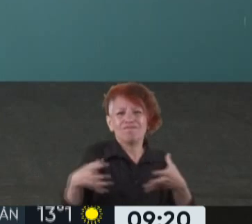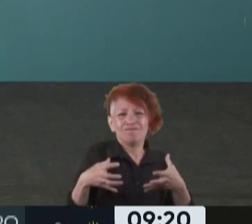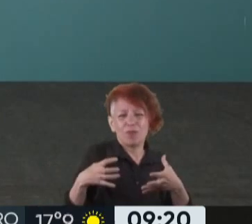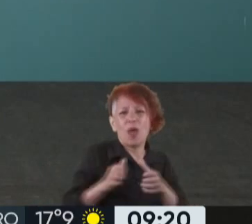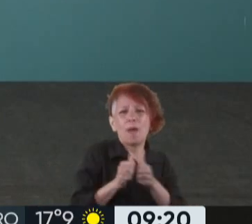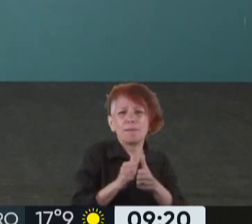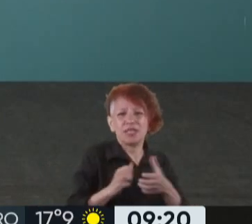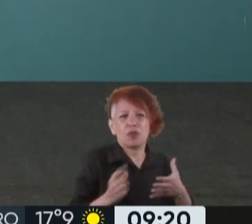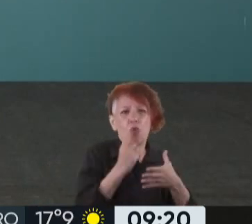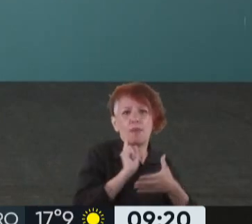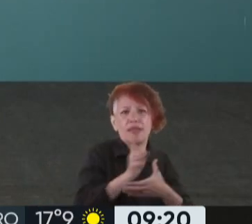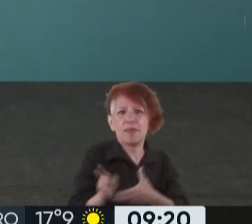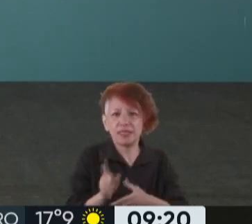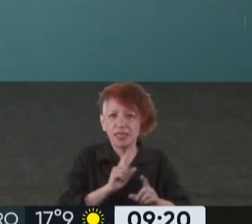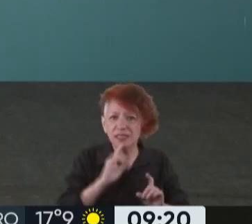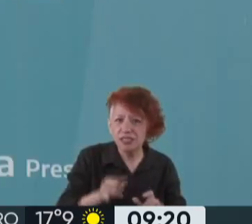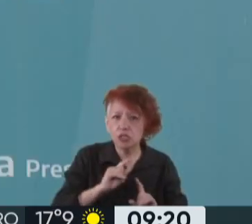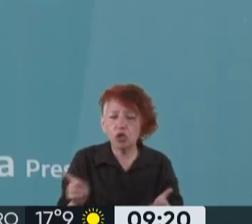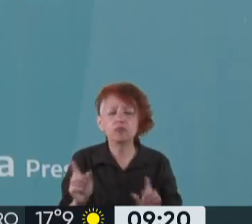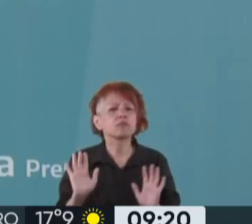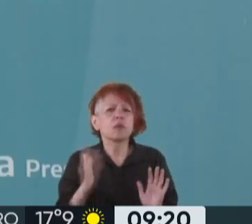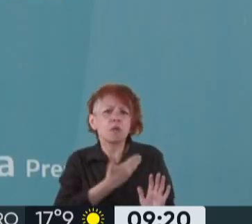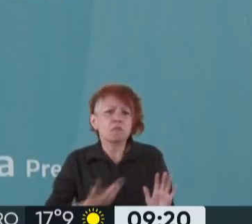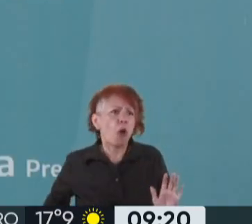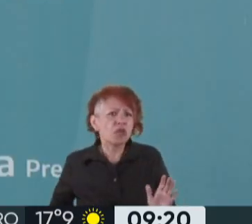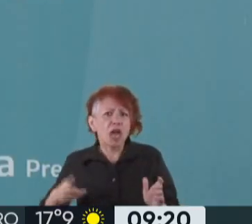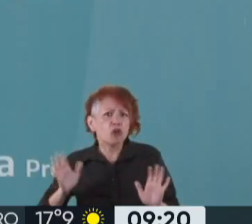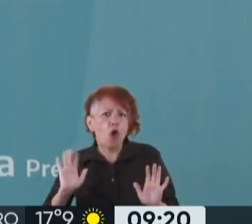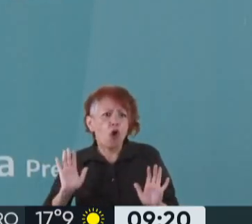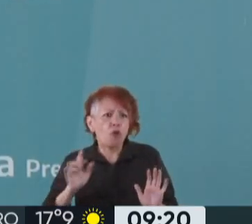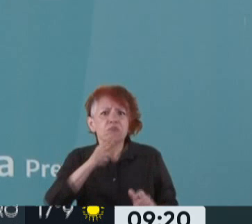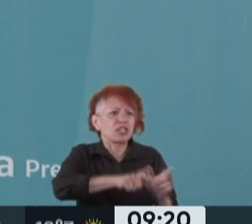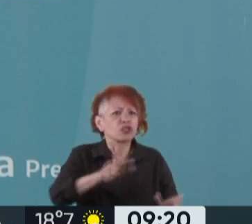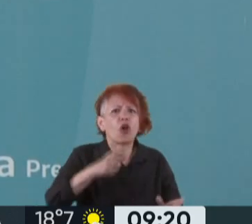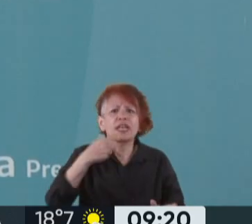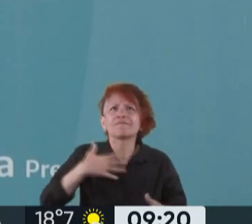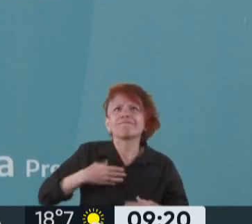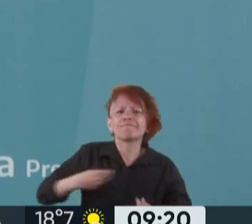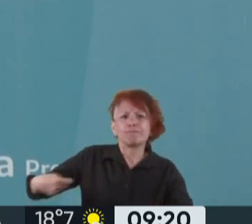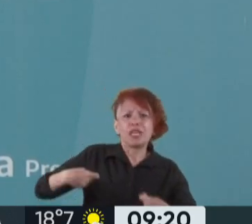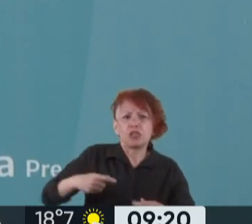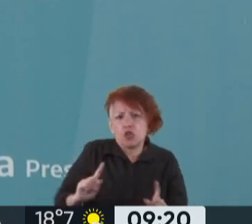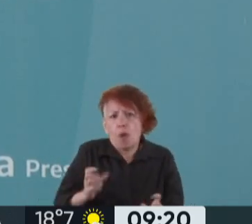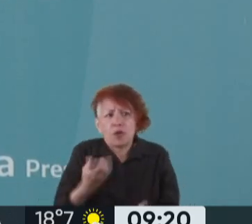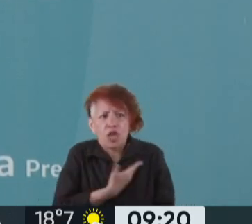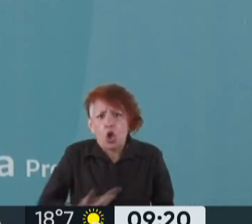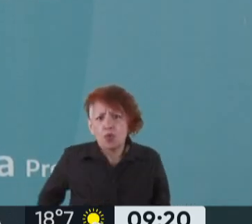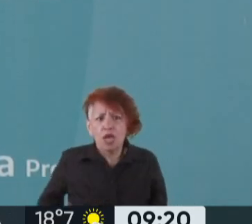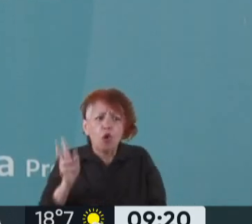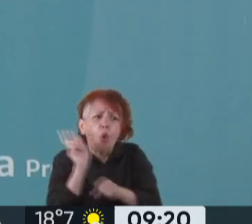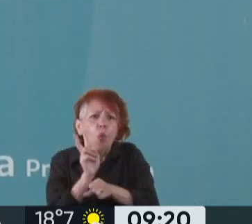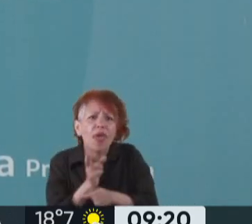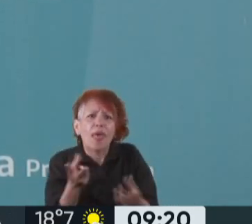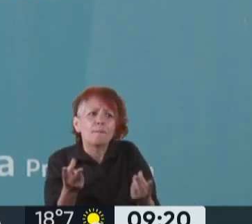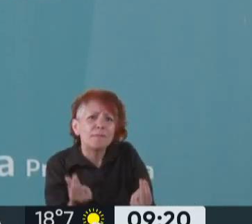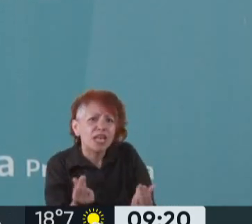sentirse presionado por un gobierno que lo que hace es cumplir la ley y cuidar el bolsillo y la mesa de los argentinos y de las argentinas. El